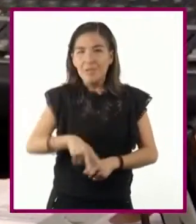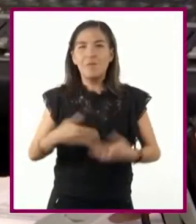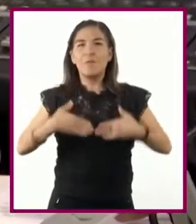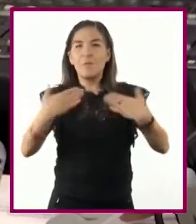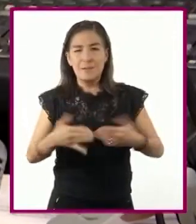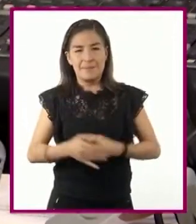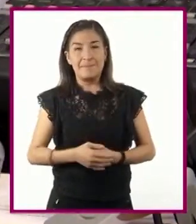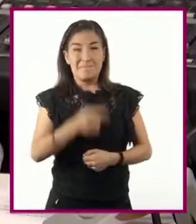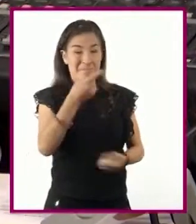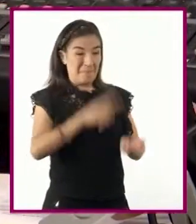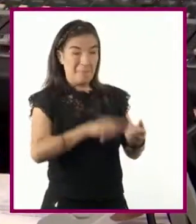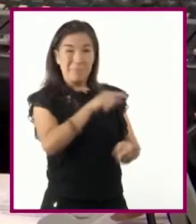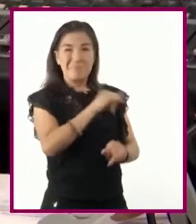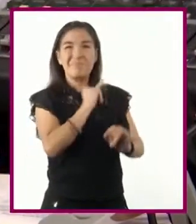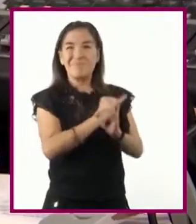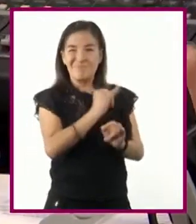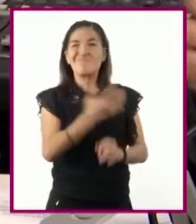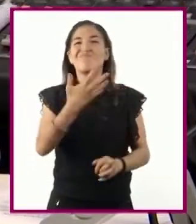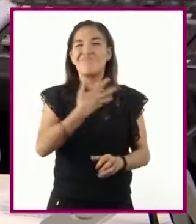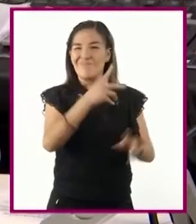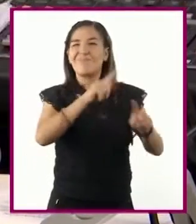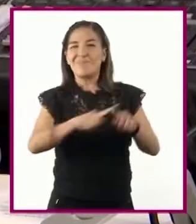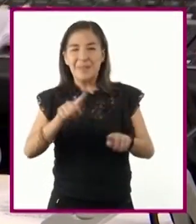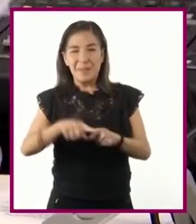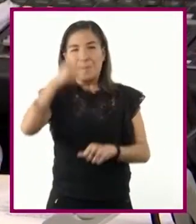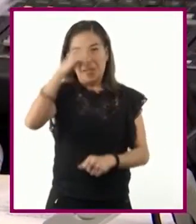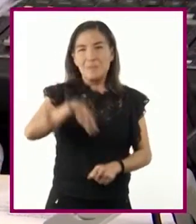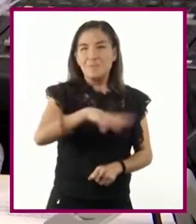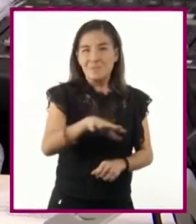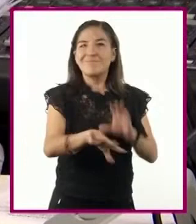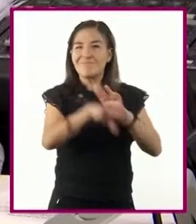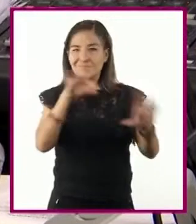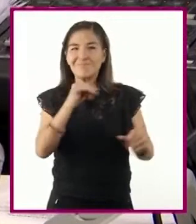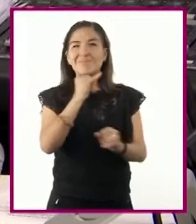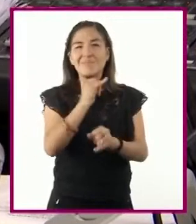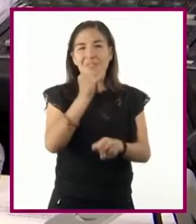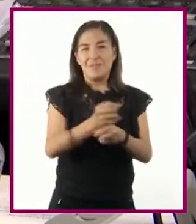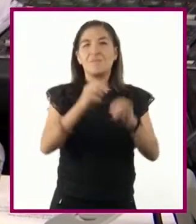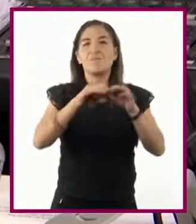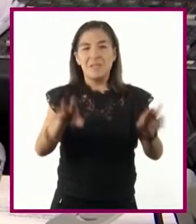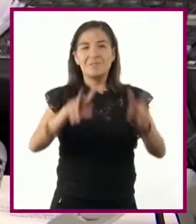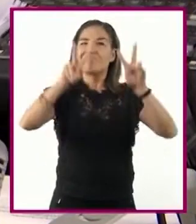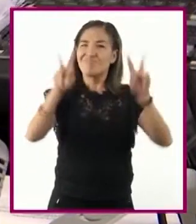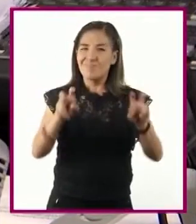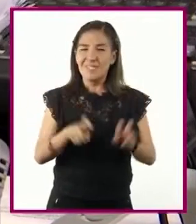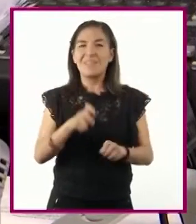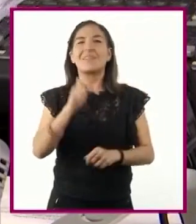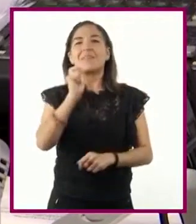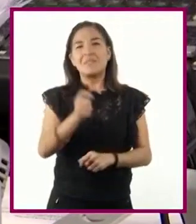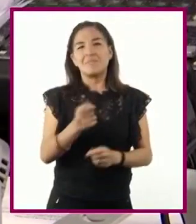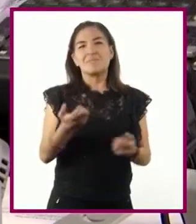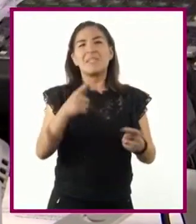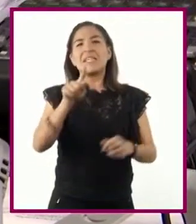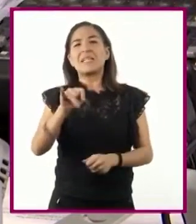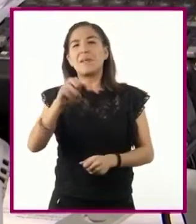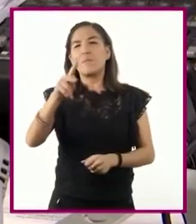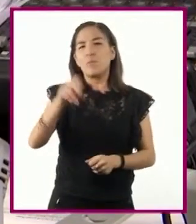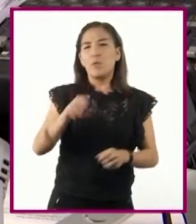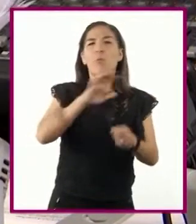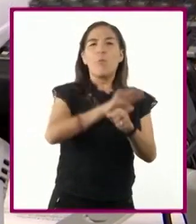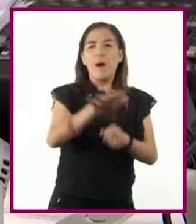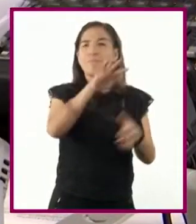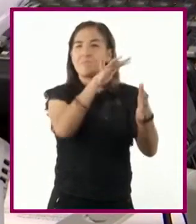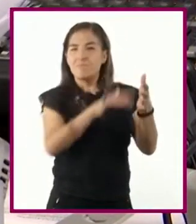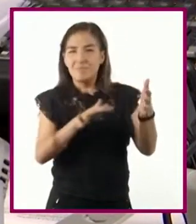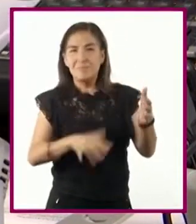varias plataformas para encontrar información sobre diferentes temas, tipos de textos, así como una amplia variedad